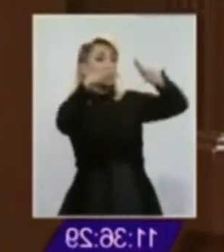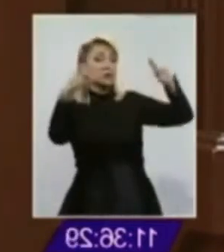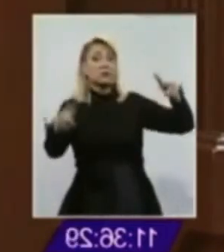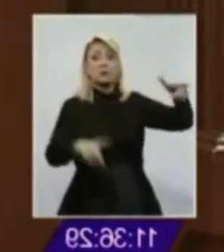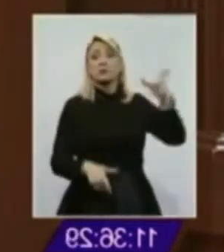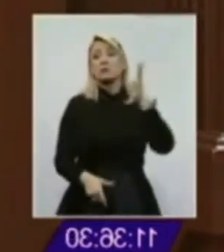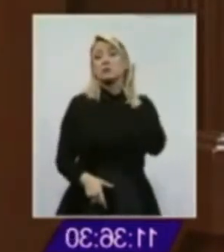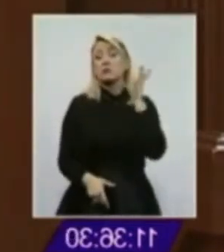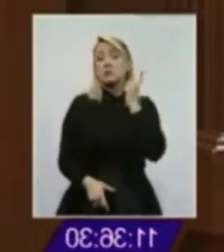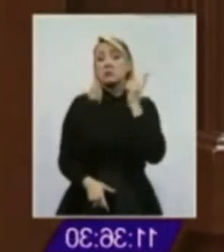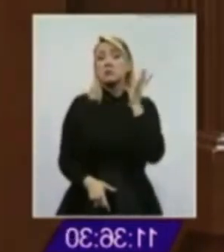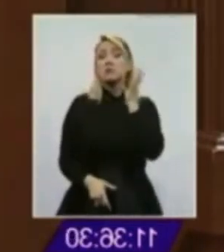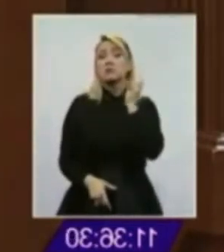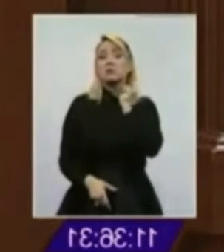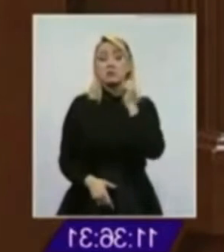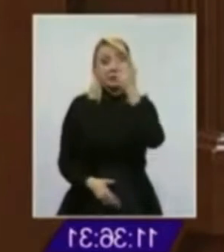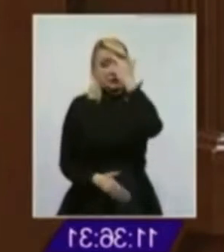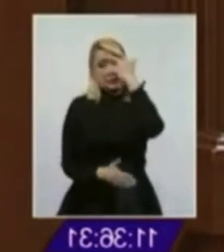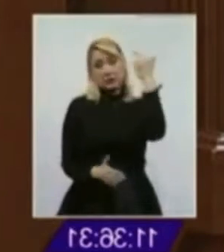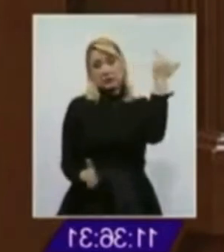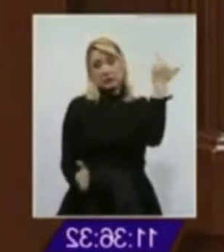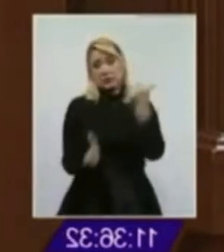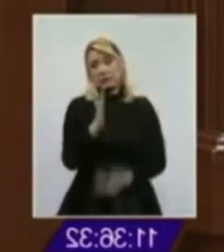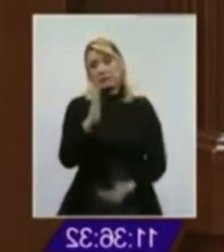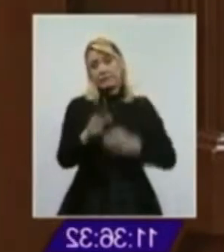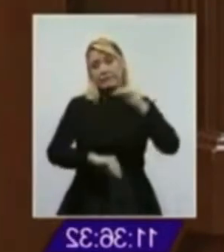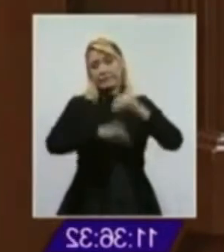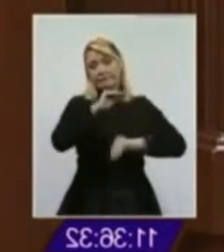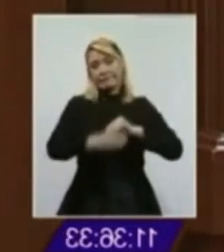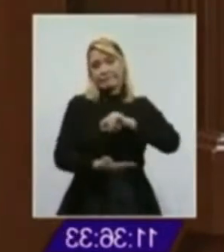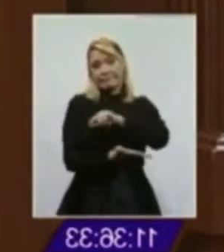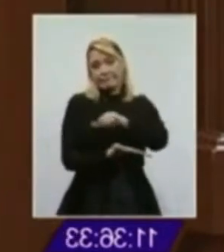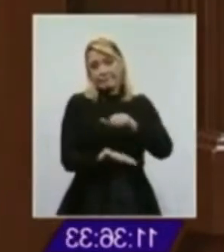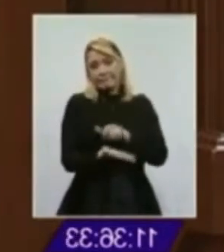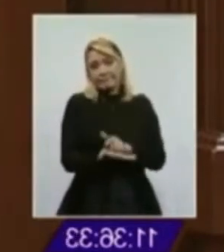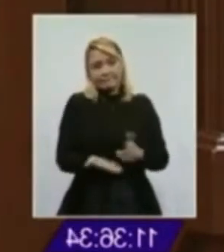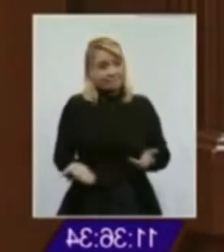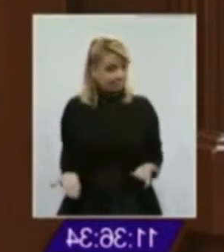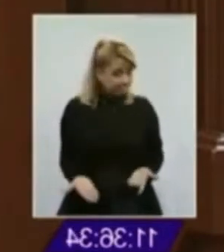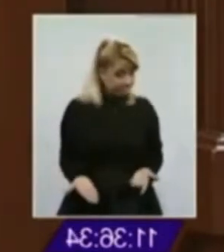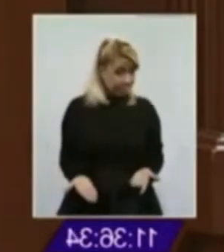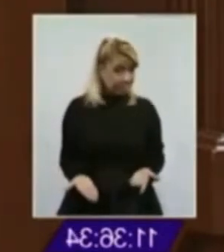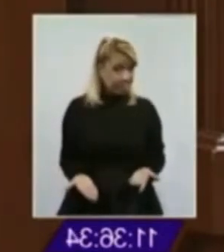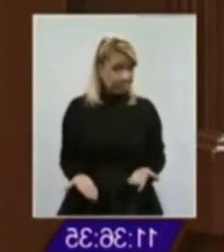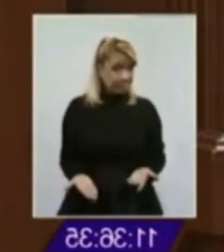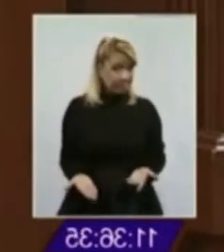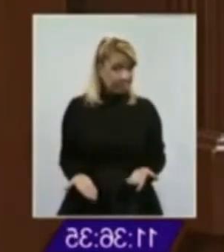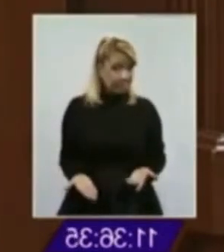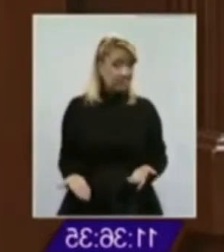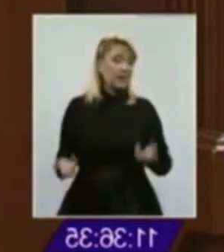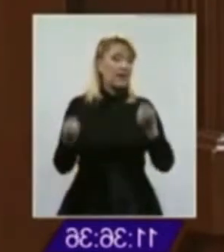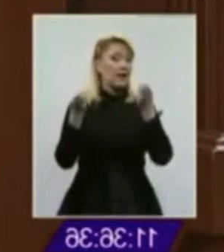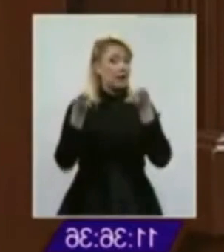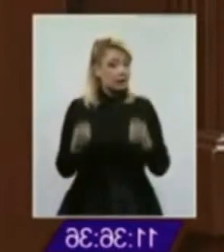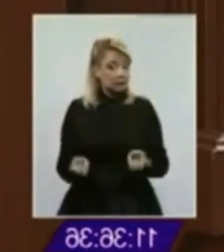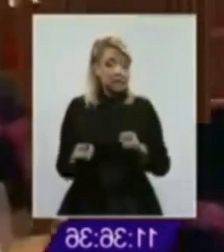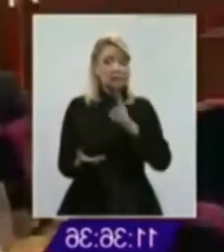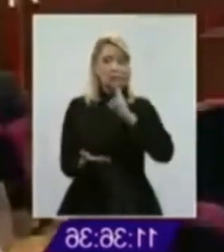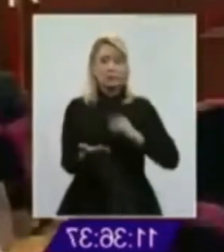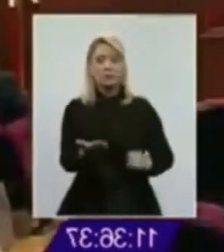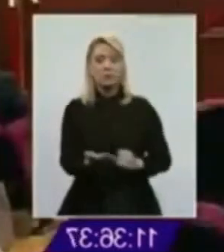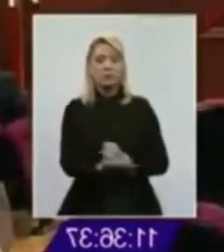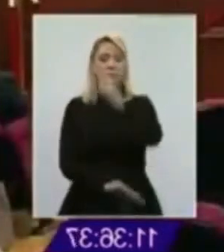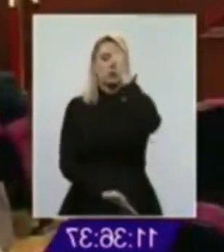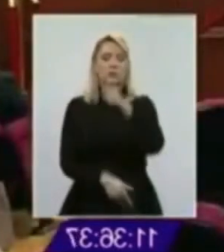Unión incurrió en violaciones invalidantes en el procedimiento legislativo. A través de esta